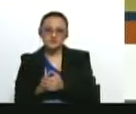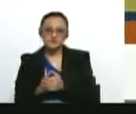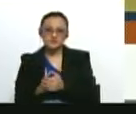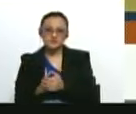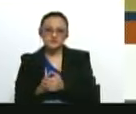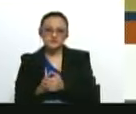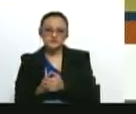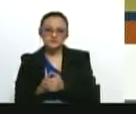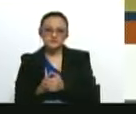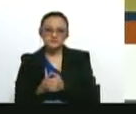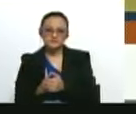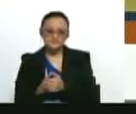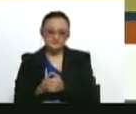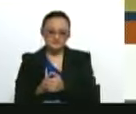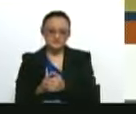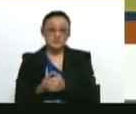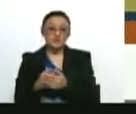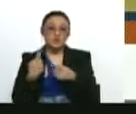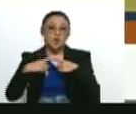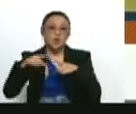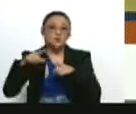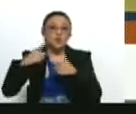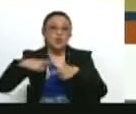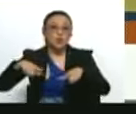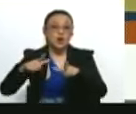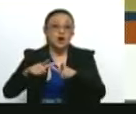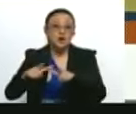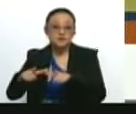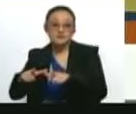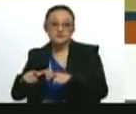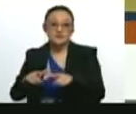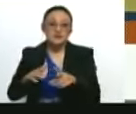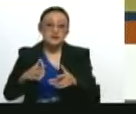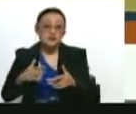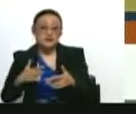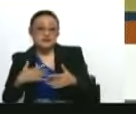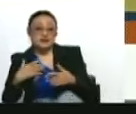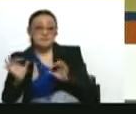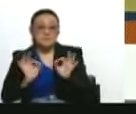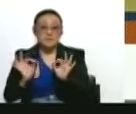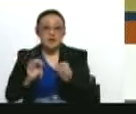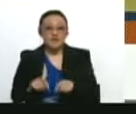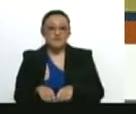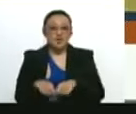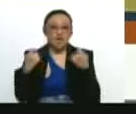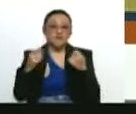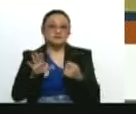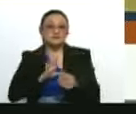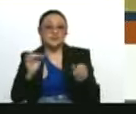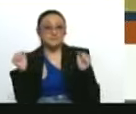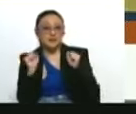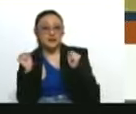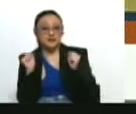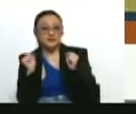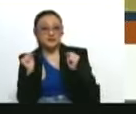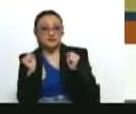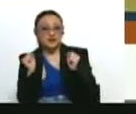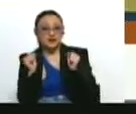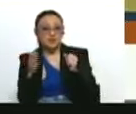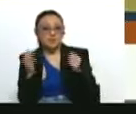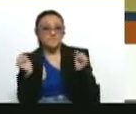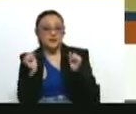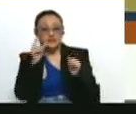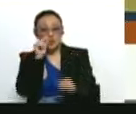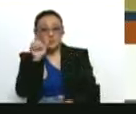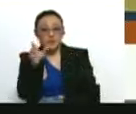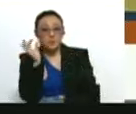foránea, traída de otros lugares, para tratar de instalar la violencia en el estado de Mérida. Cuando el merideño o la